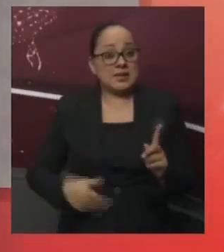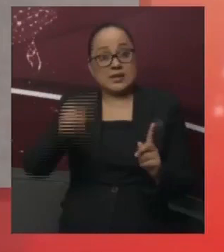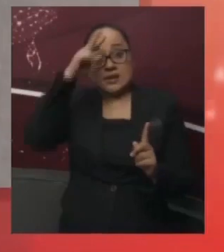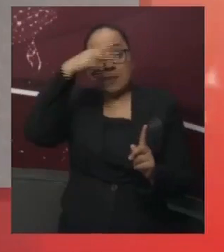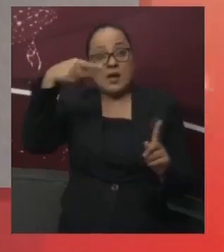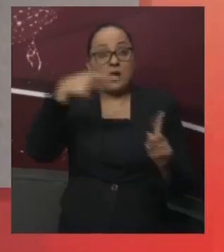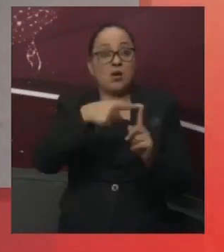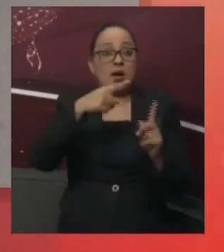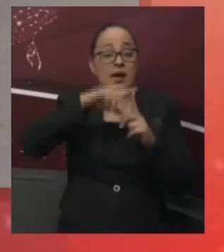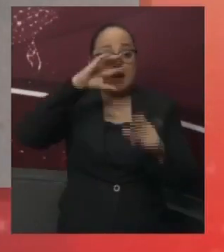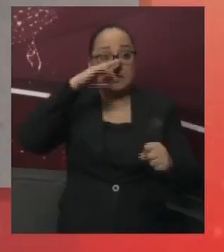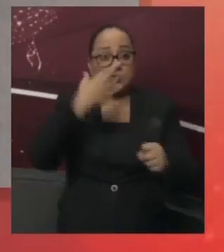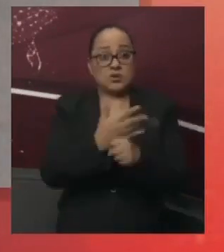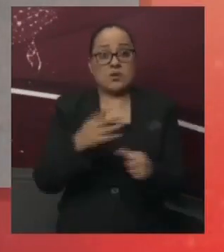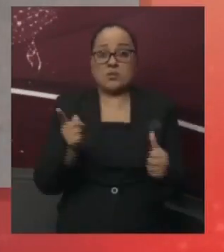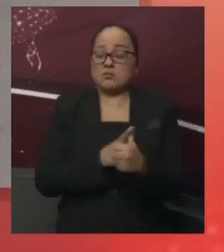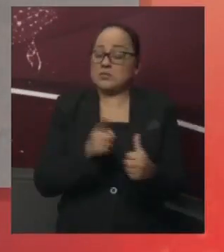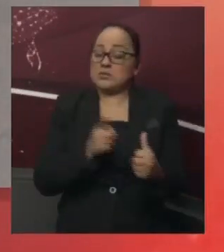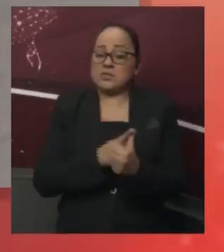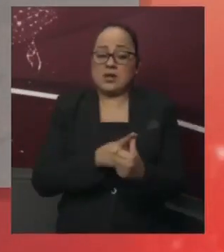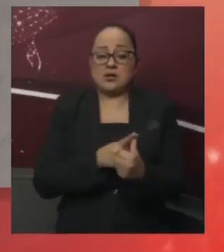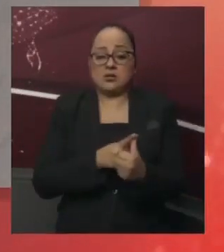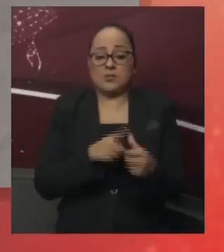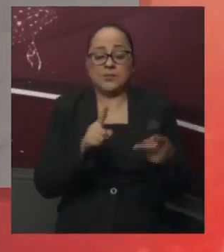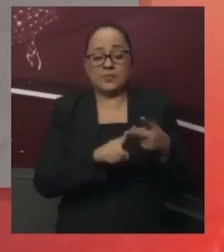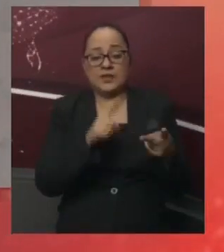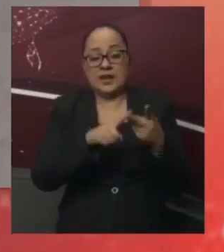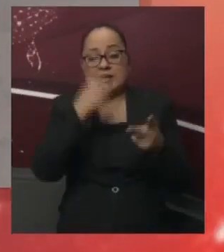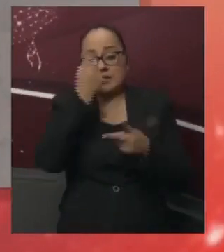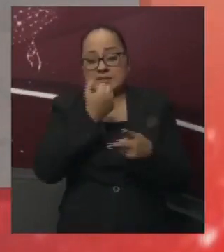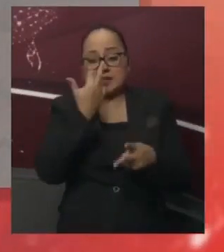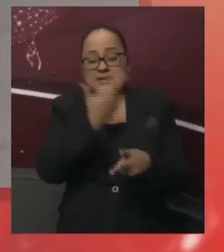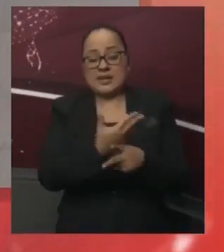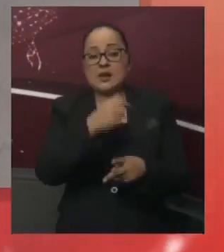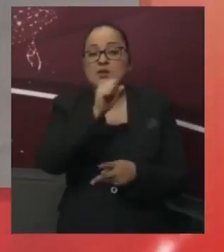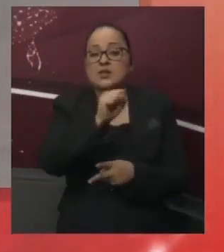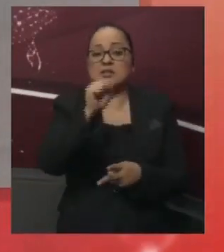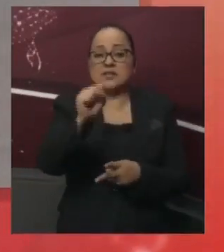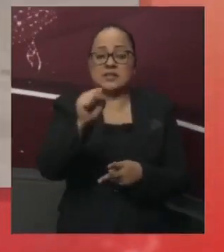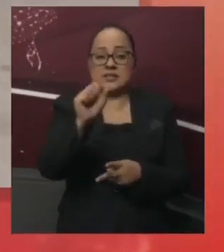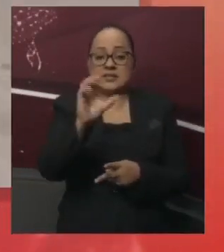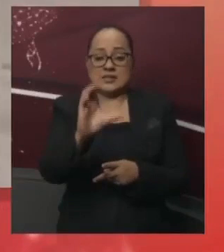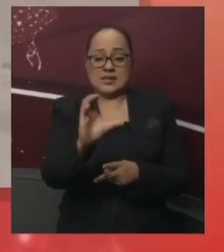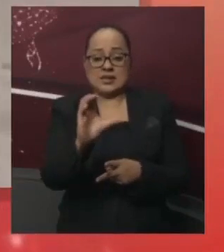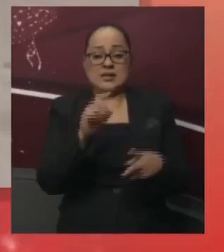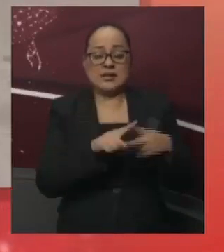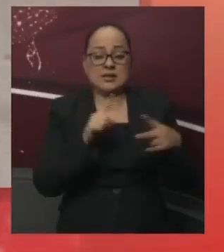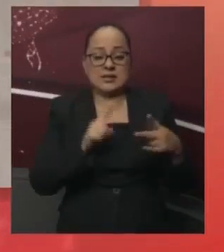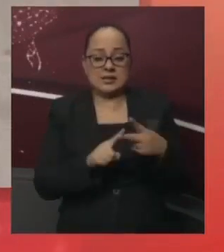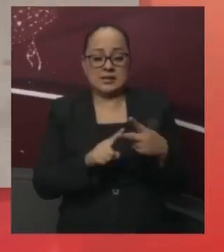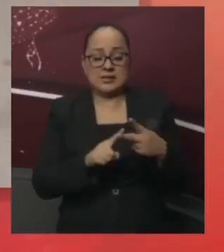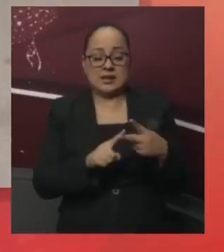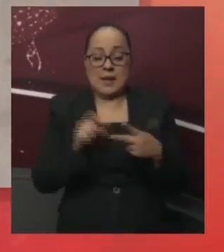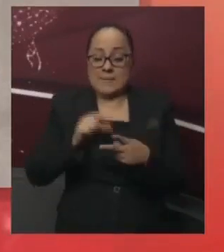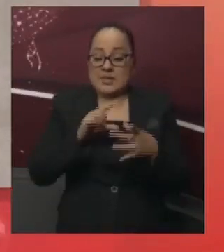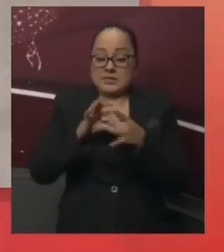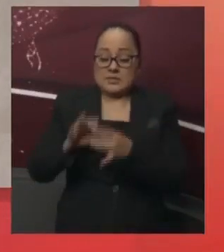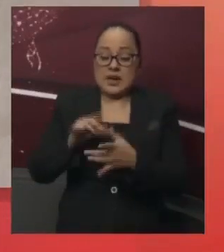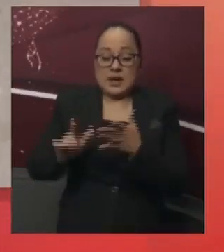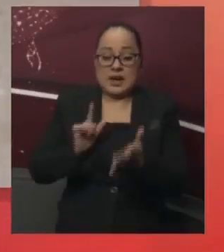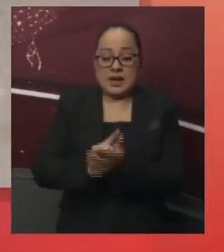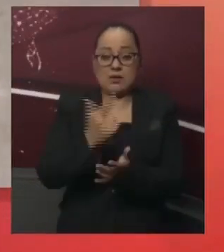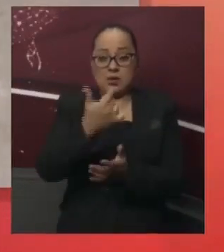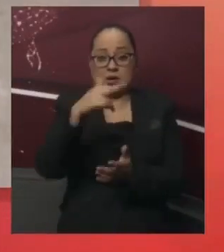digamos, administrativamente. Está el secretario de Seguridad Pública y Protección Ciudadana en la ley de Guardia